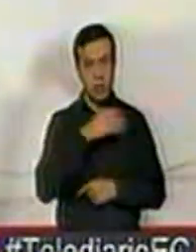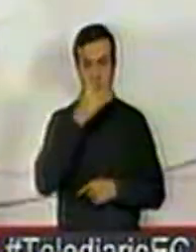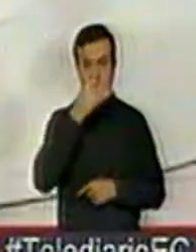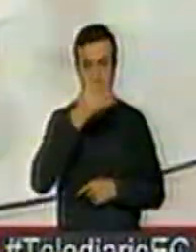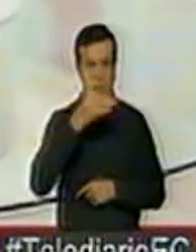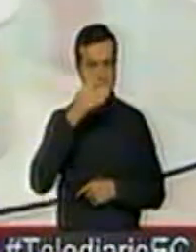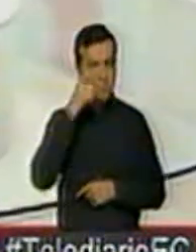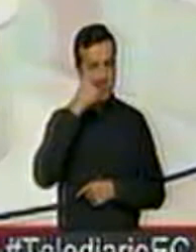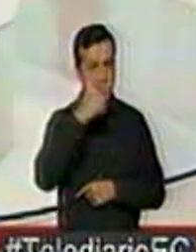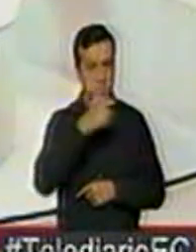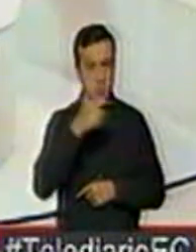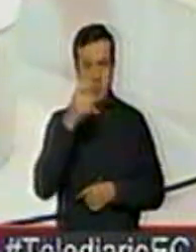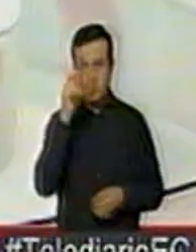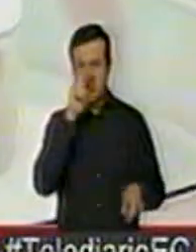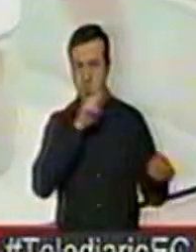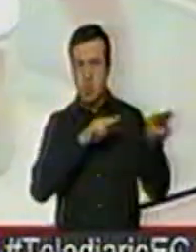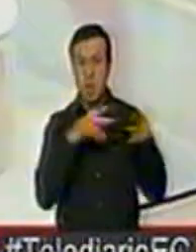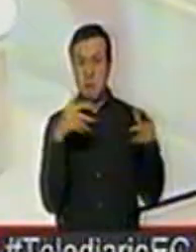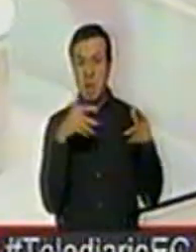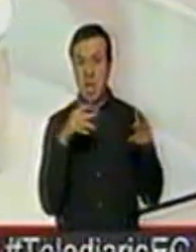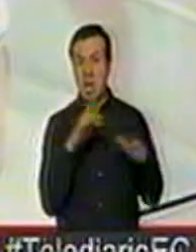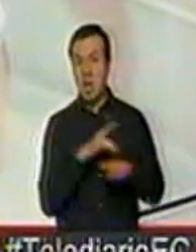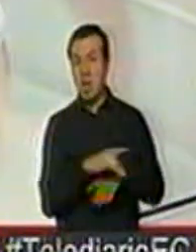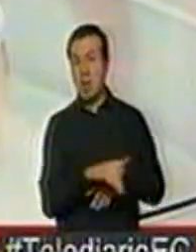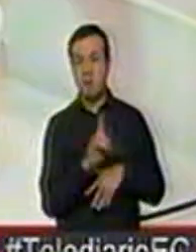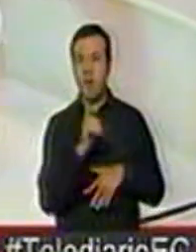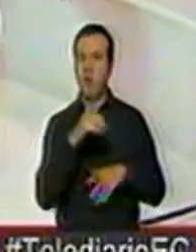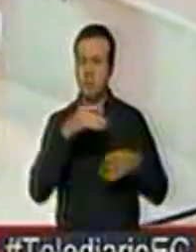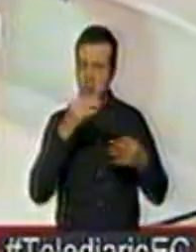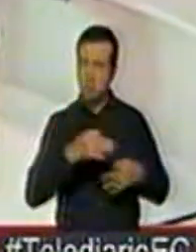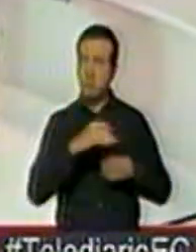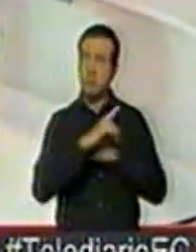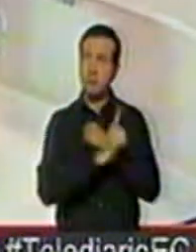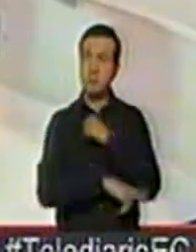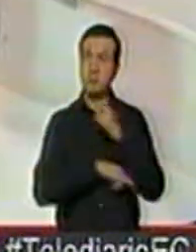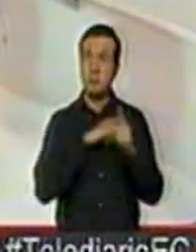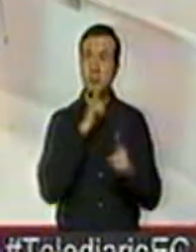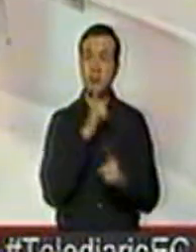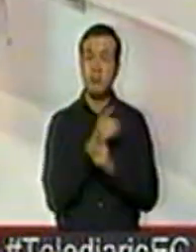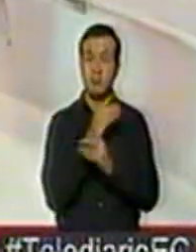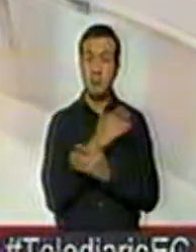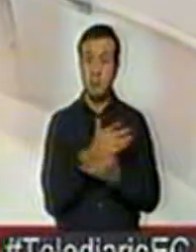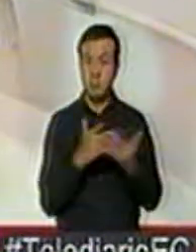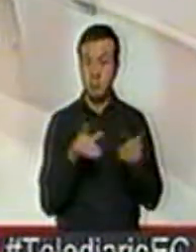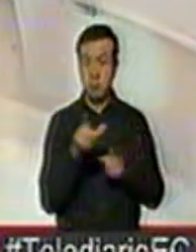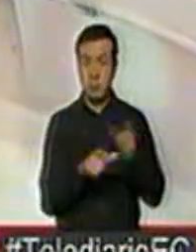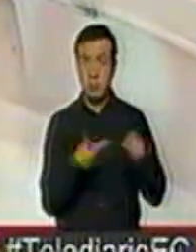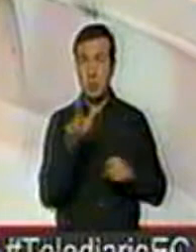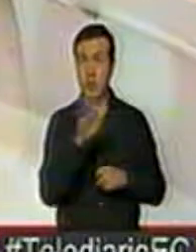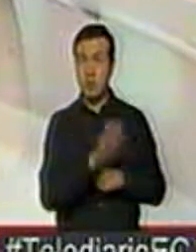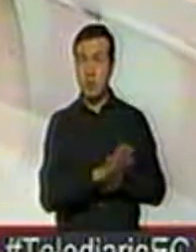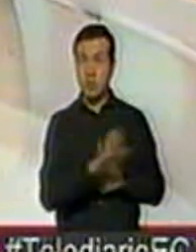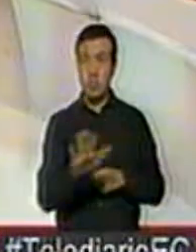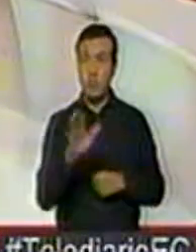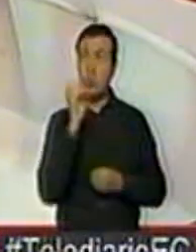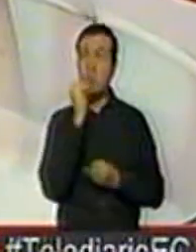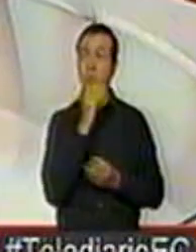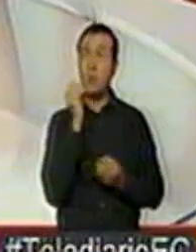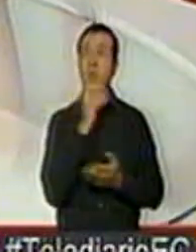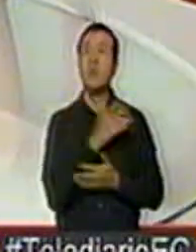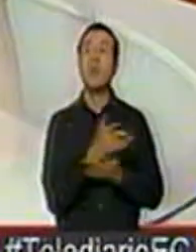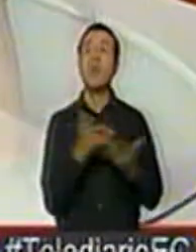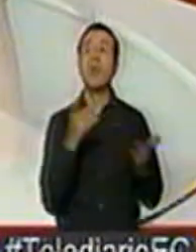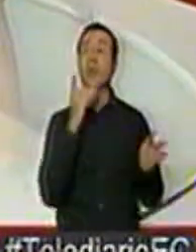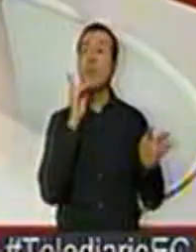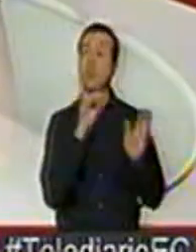temor. Y por eso le decía que hay que escuchar a quienes realizan la exposición de